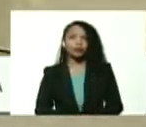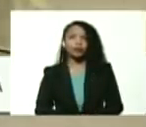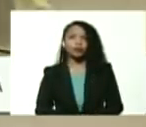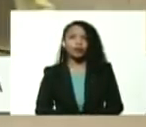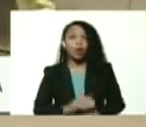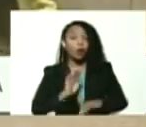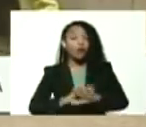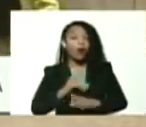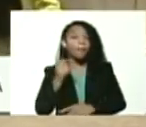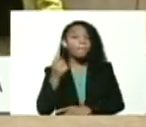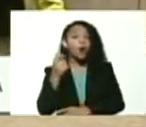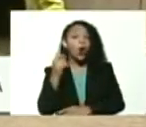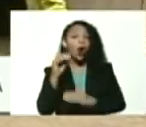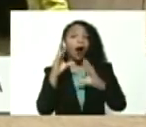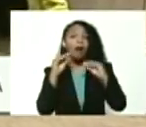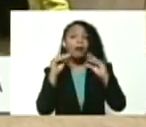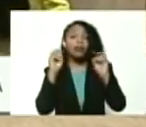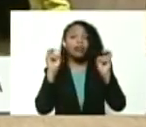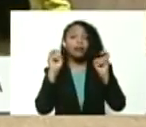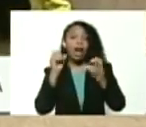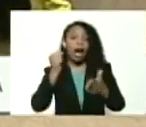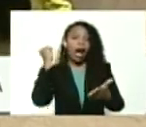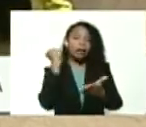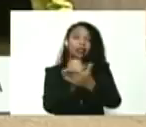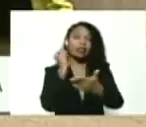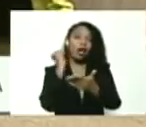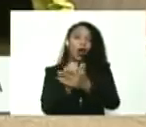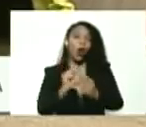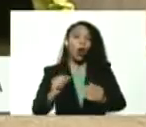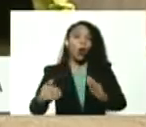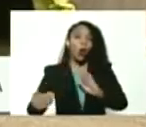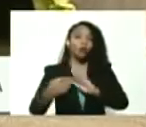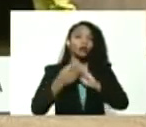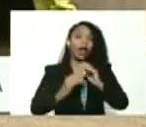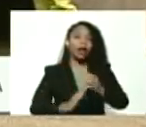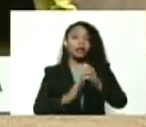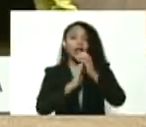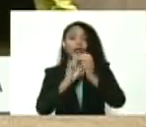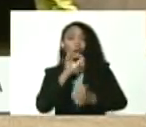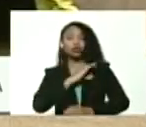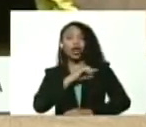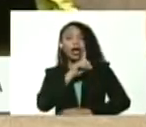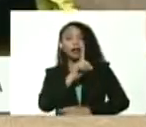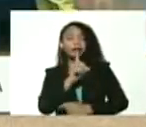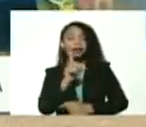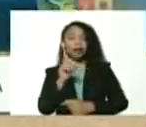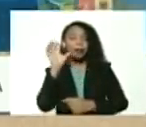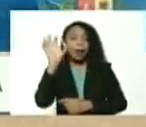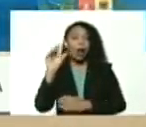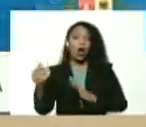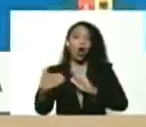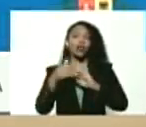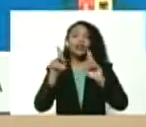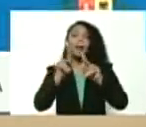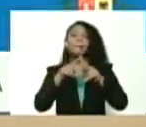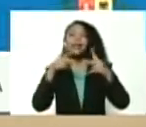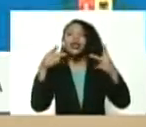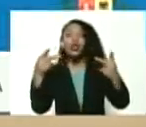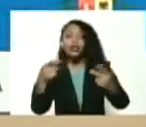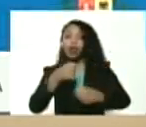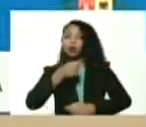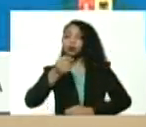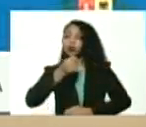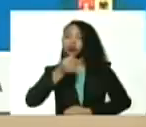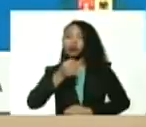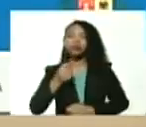porque poco se hablaba de los asesinatos contra líderes sociales en ese país, contra periodistas.